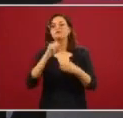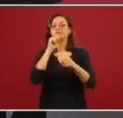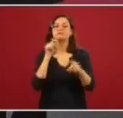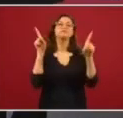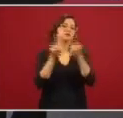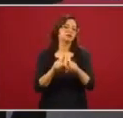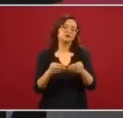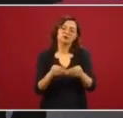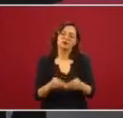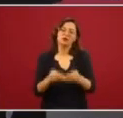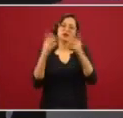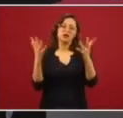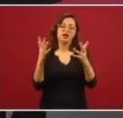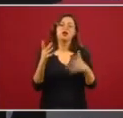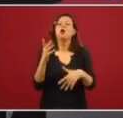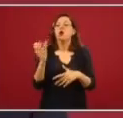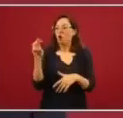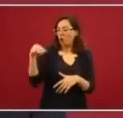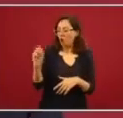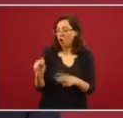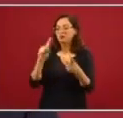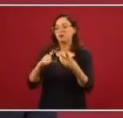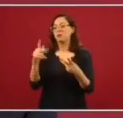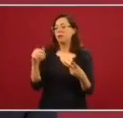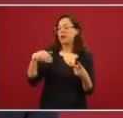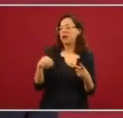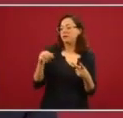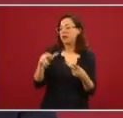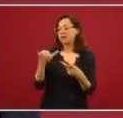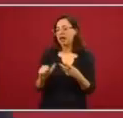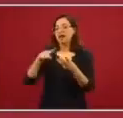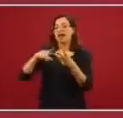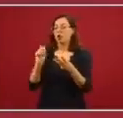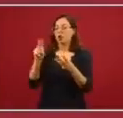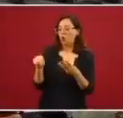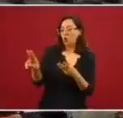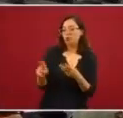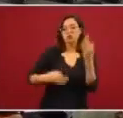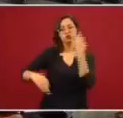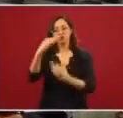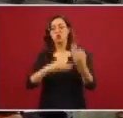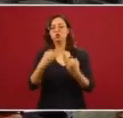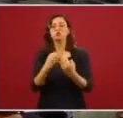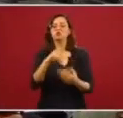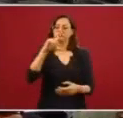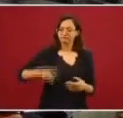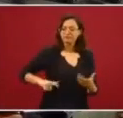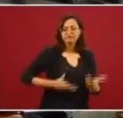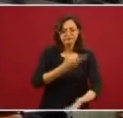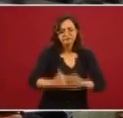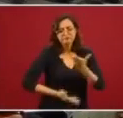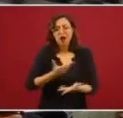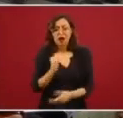organización panamericana de la salud la organización mundial de la salud pero además de todo el sistema de naciones unidas que se ha puesto a disposición del gobierno de mexico